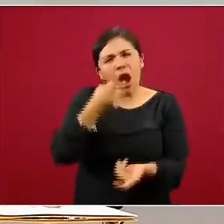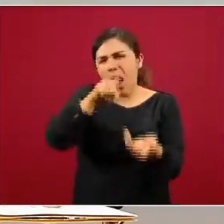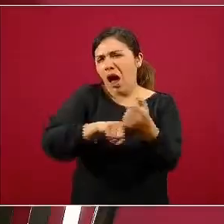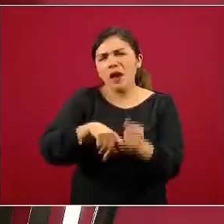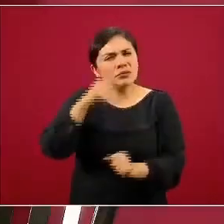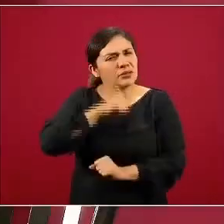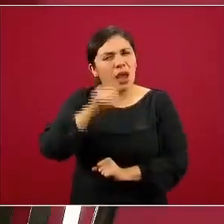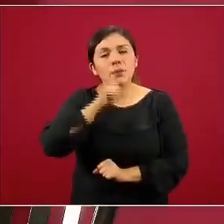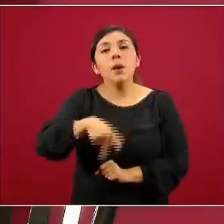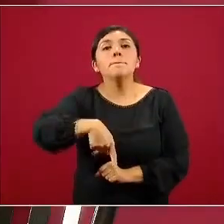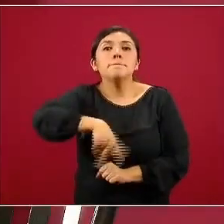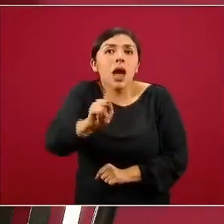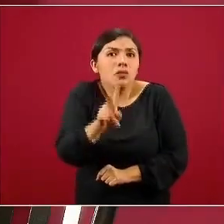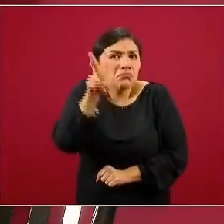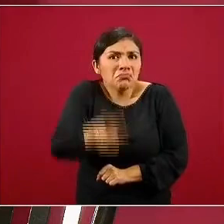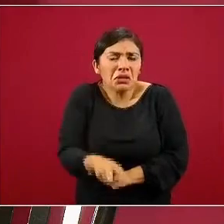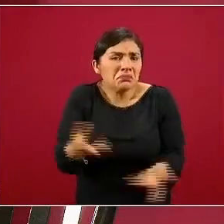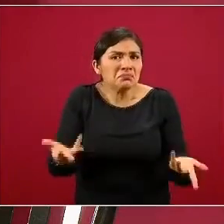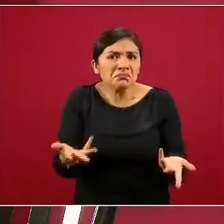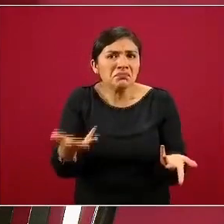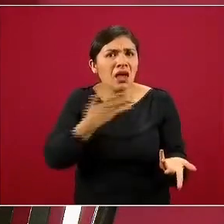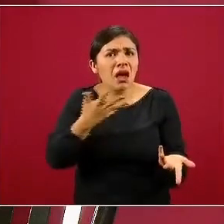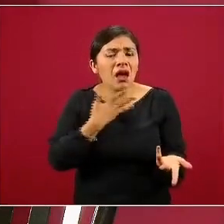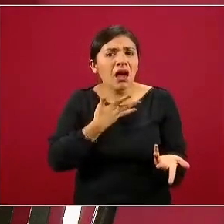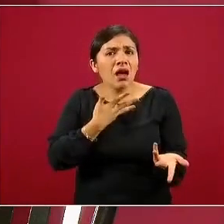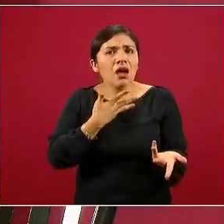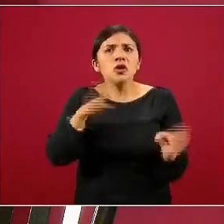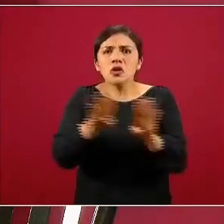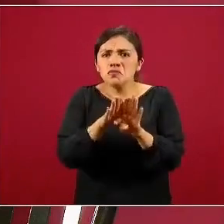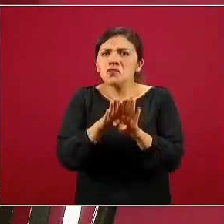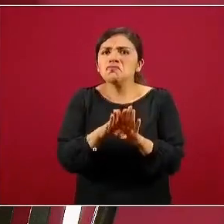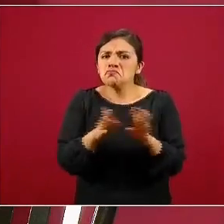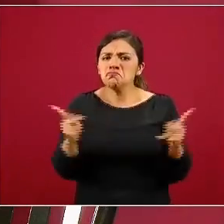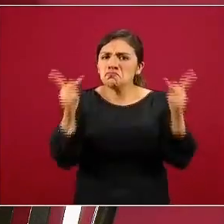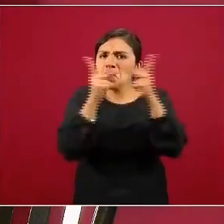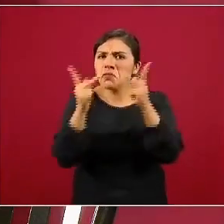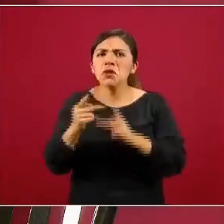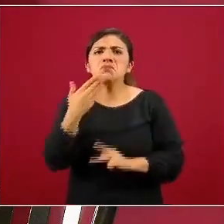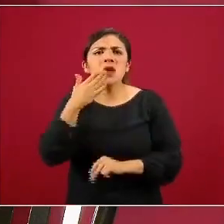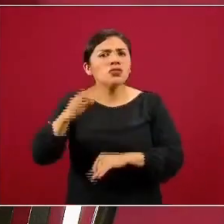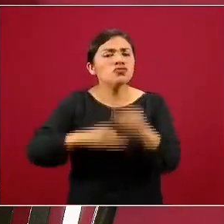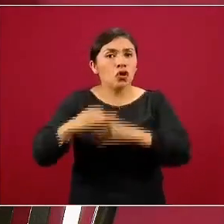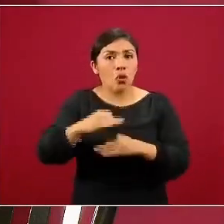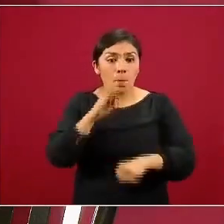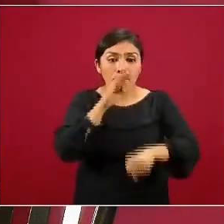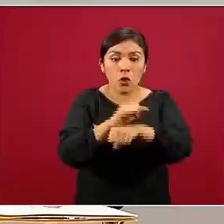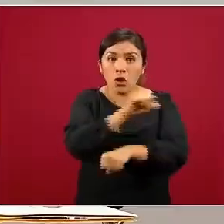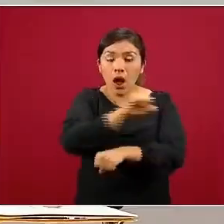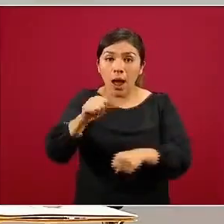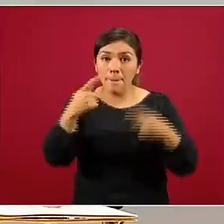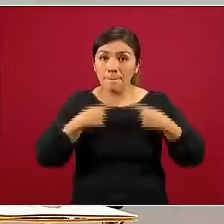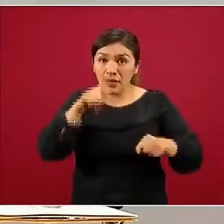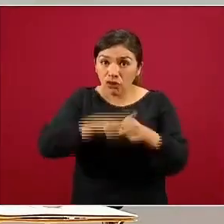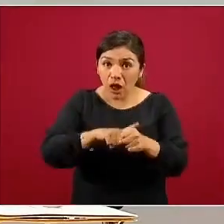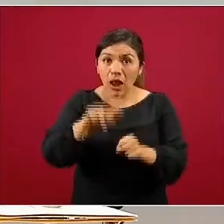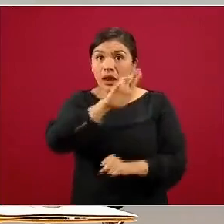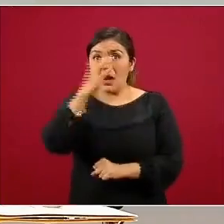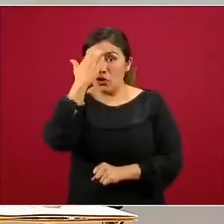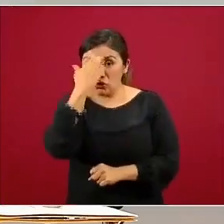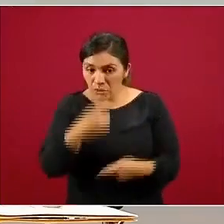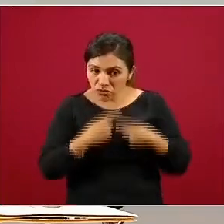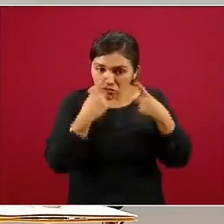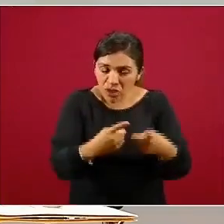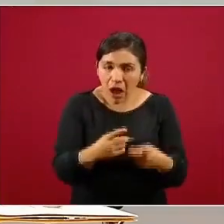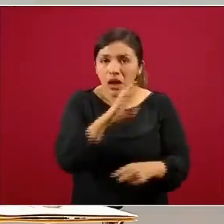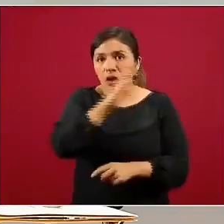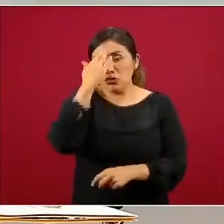negado, pero sin duda hay una coincidencia, creo que de todos, la protección del personal, su reconocimiento